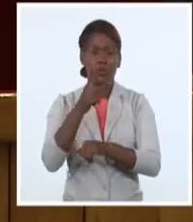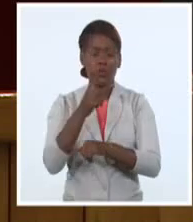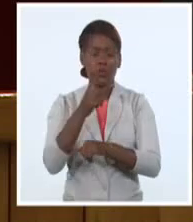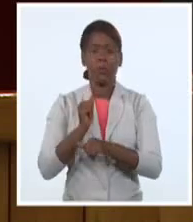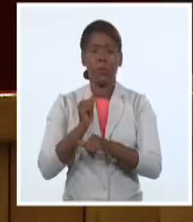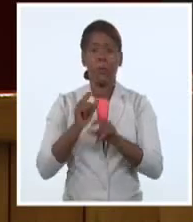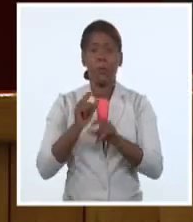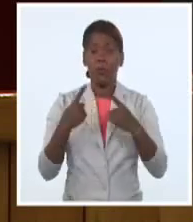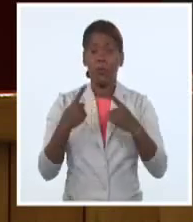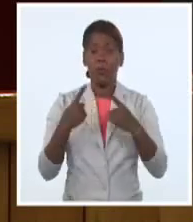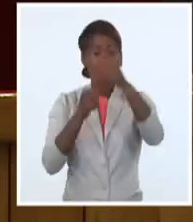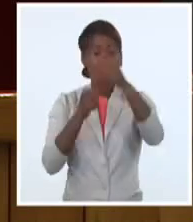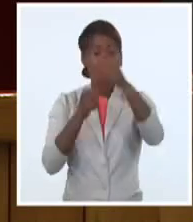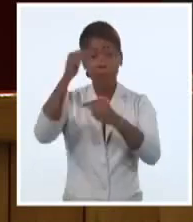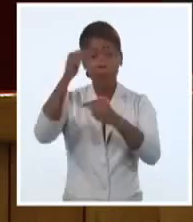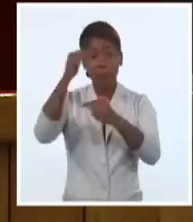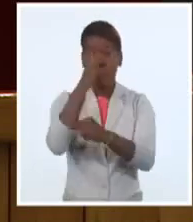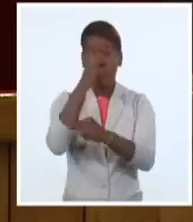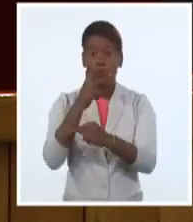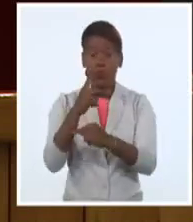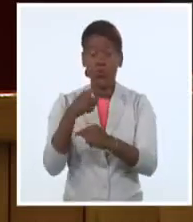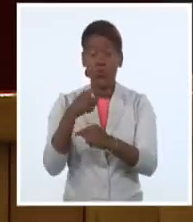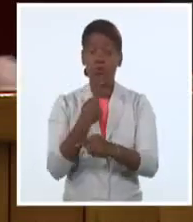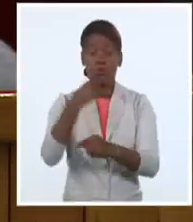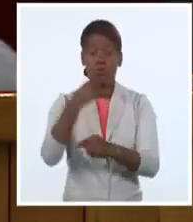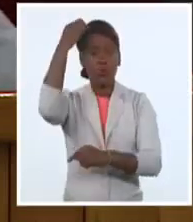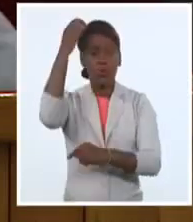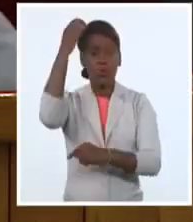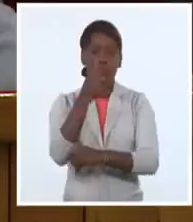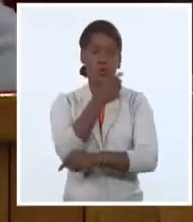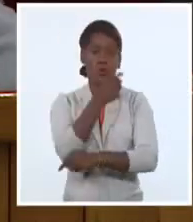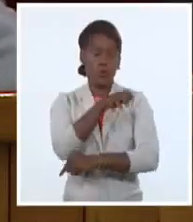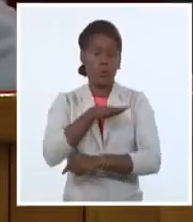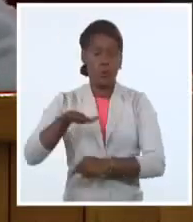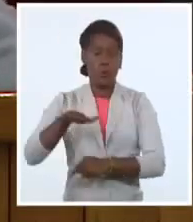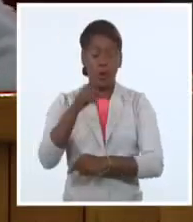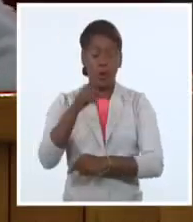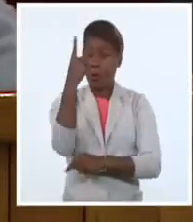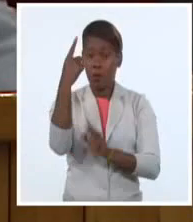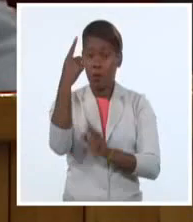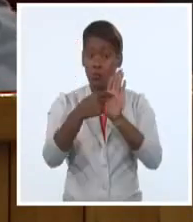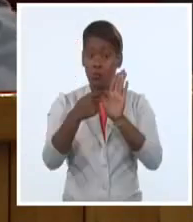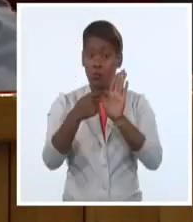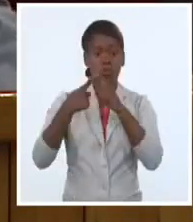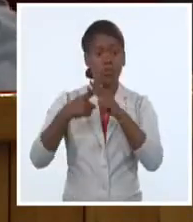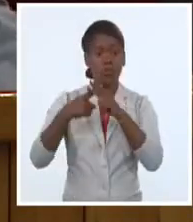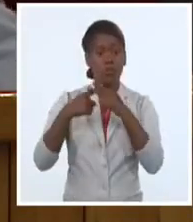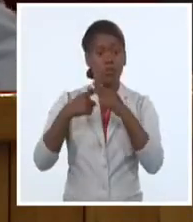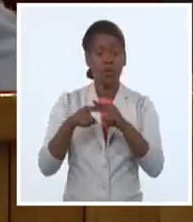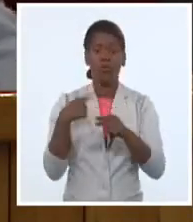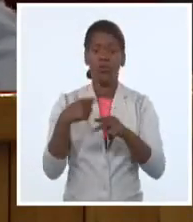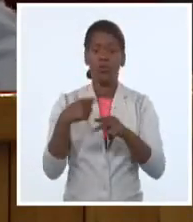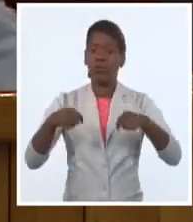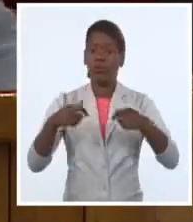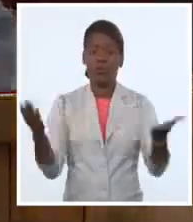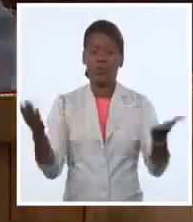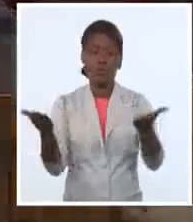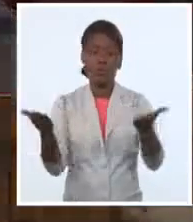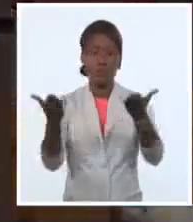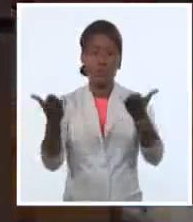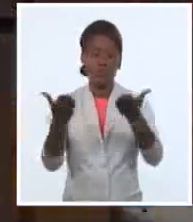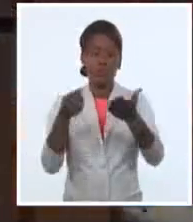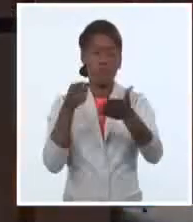la principal prioridad en el trabajo del gobierno. Una de las soluciones a este problema es el crecimiento de la oferta a partir de una